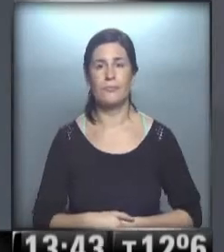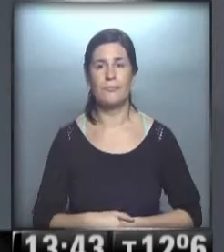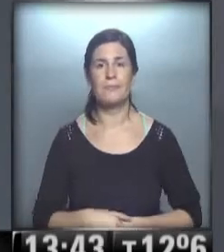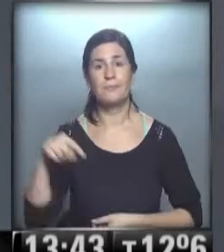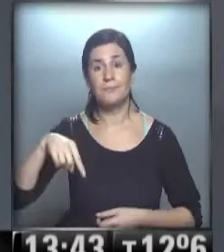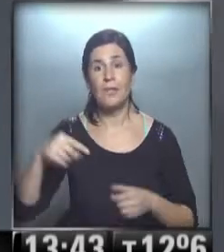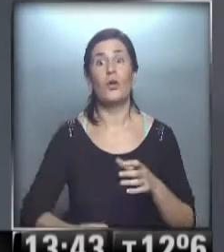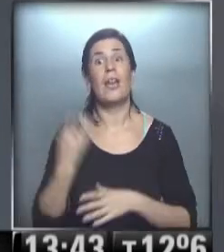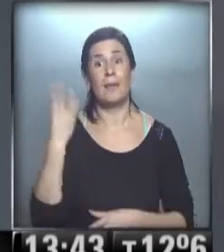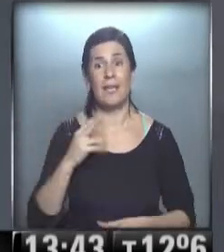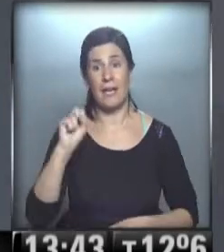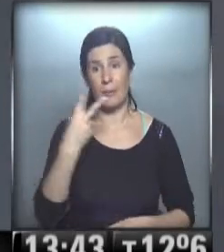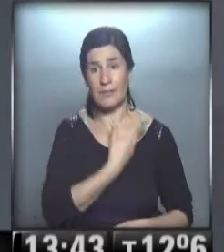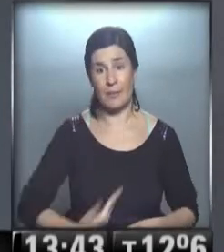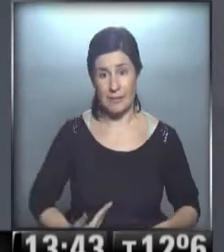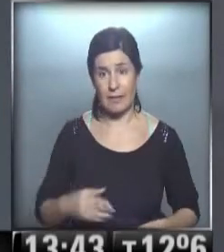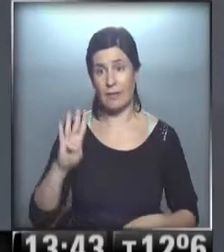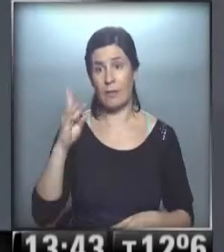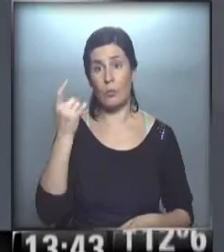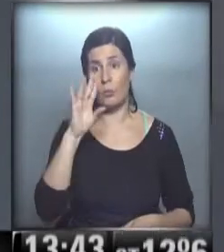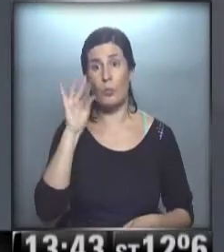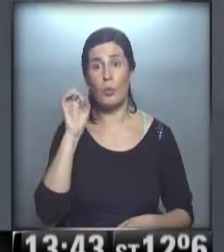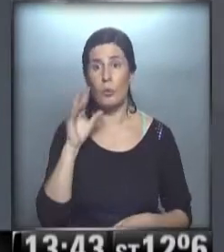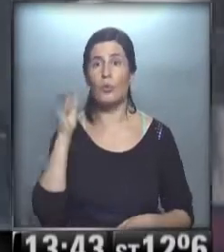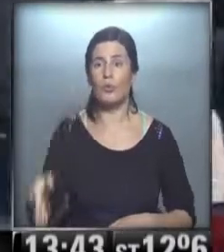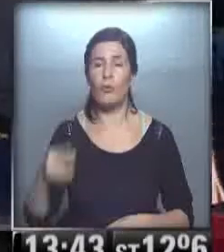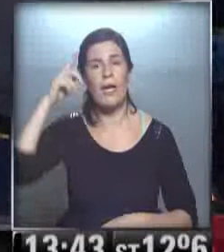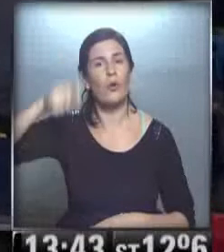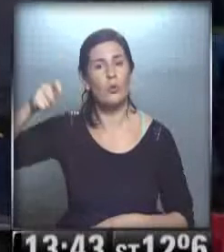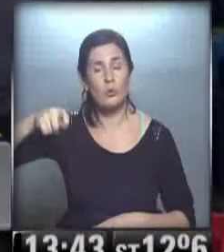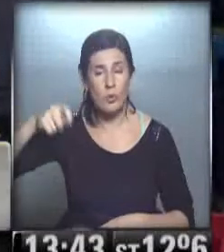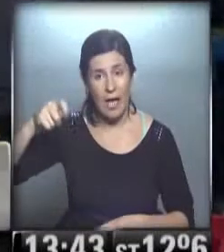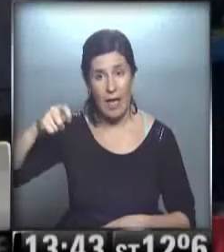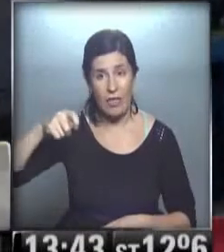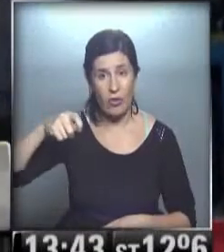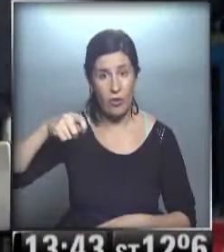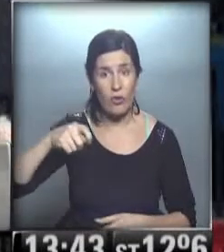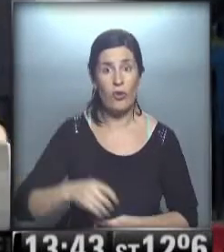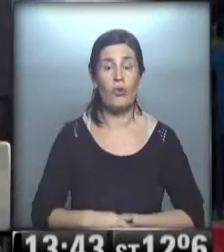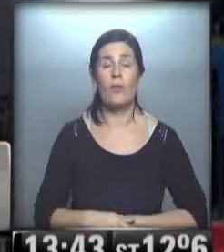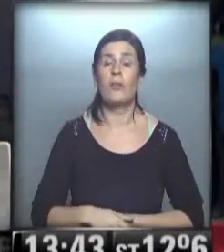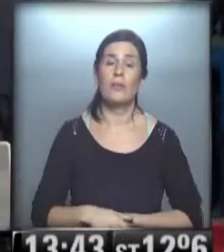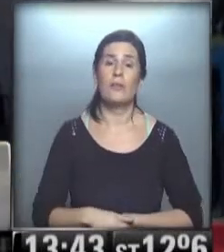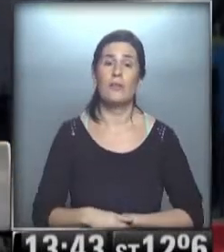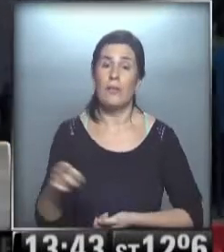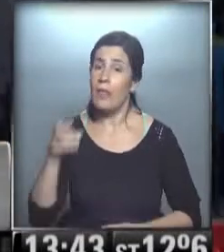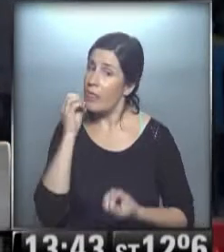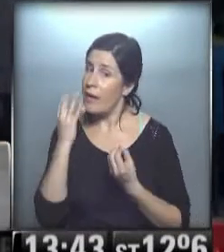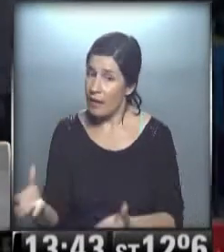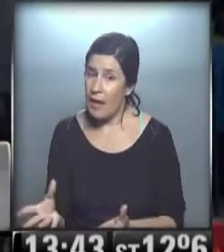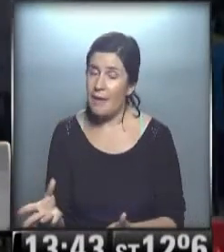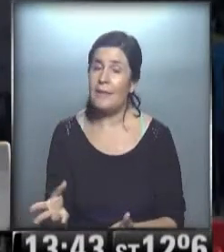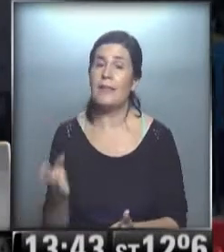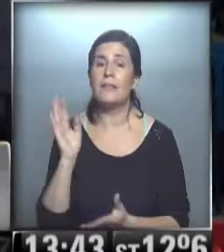Esta mañana Amado Boudou se presentó en el juzgado de Claudio Bonadío en los tribunales de Comodoro Py y prestó declaración en